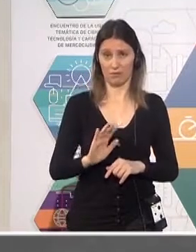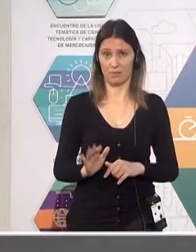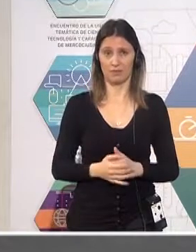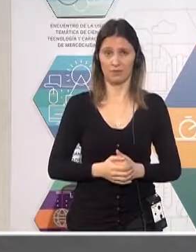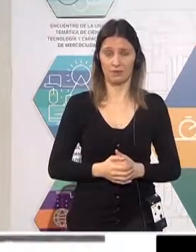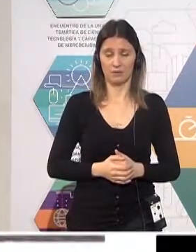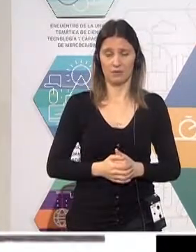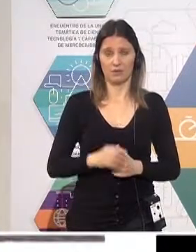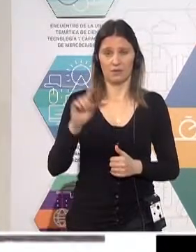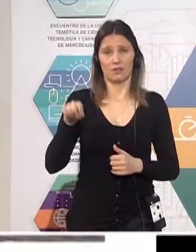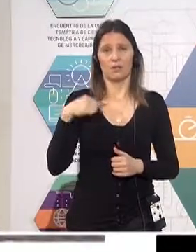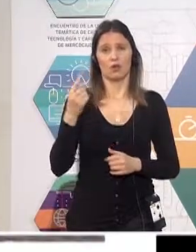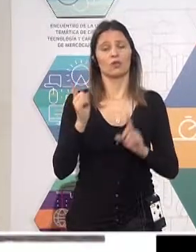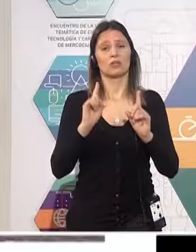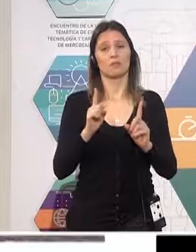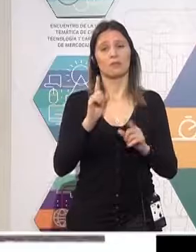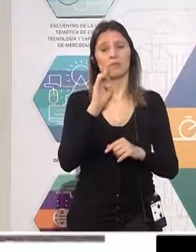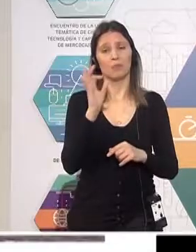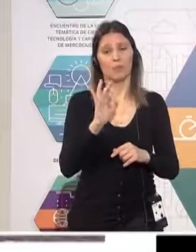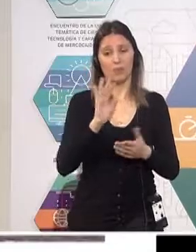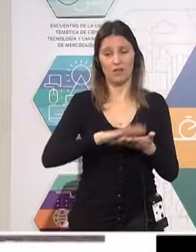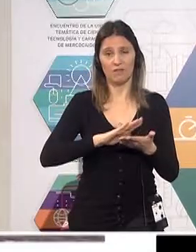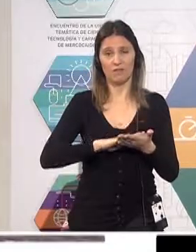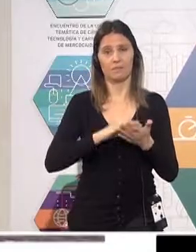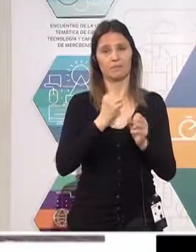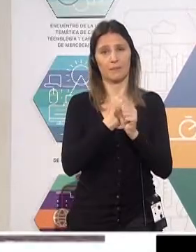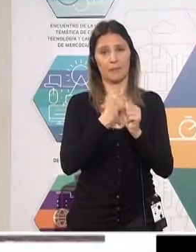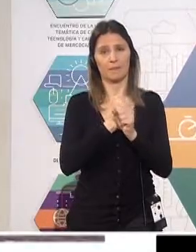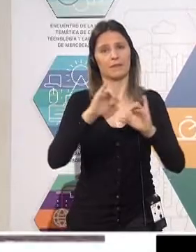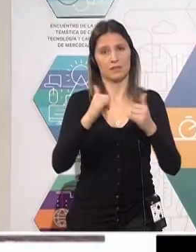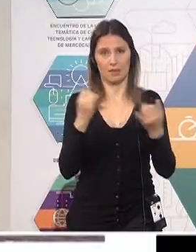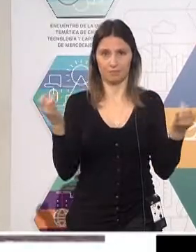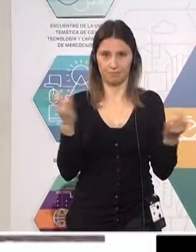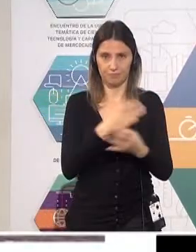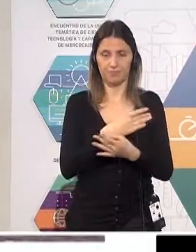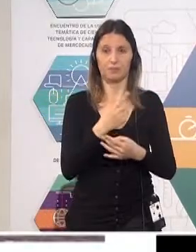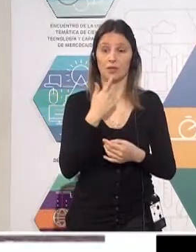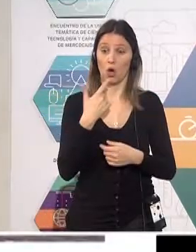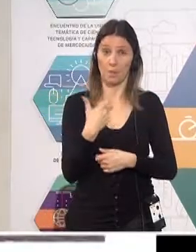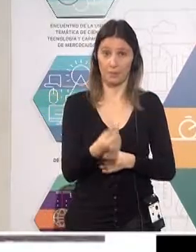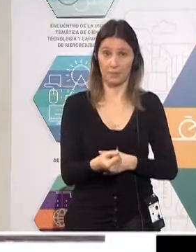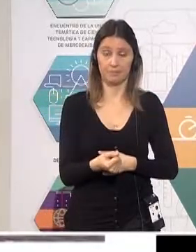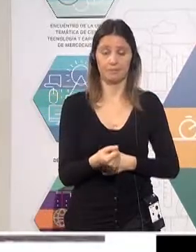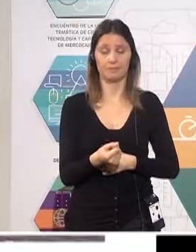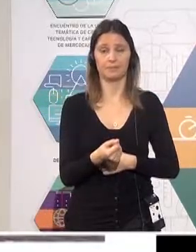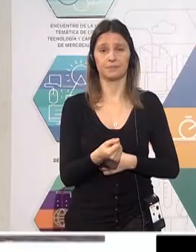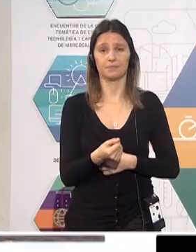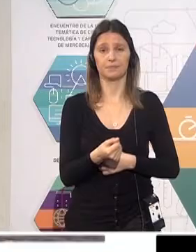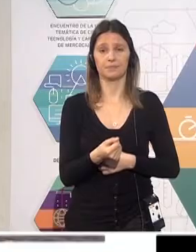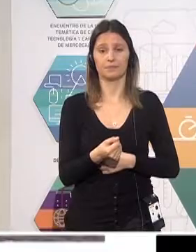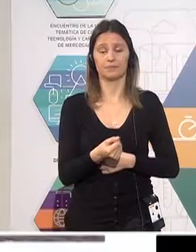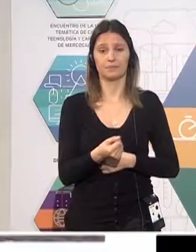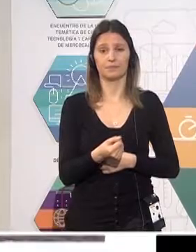bueno otro piloto que también estamos trabajando y ya está adjudicada la compra es